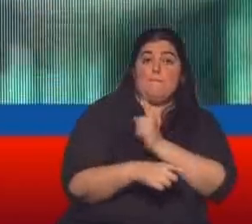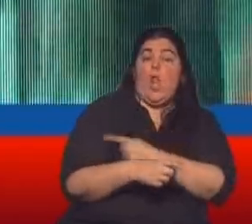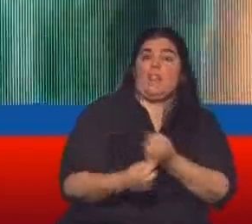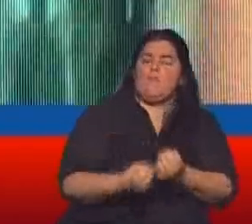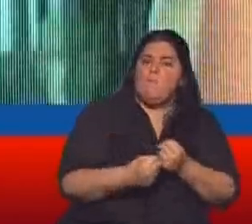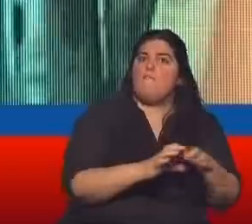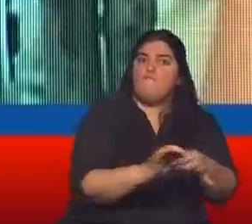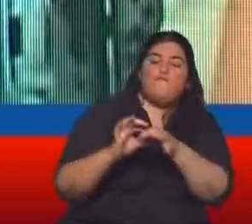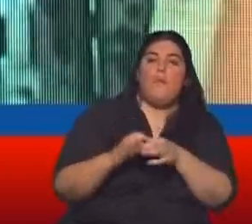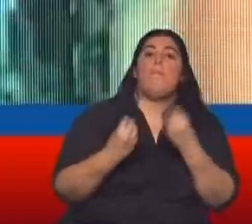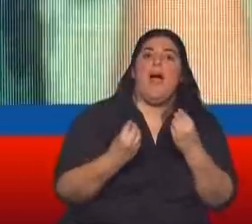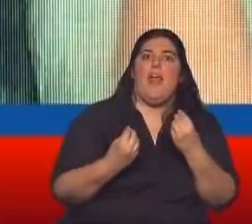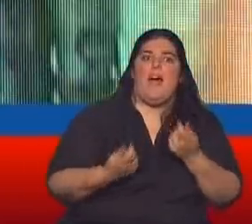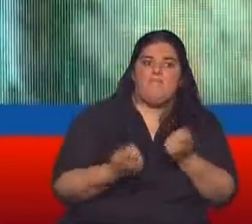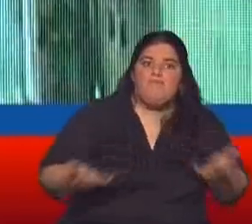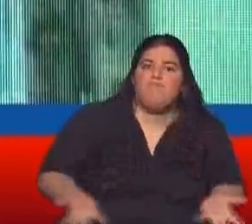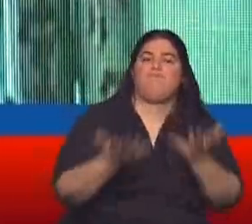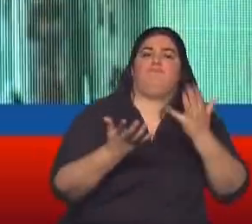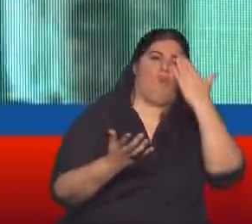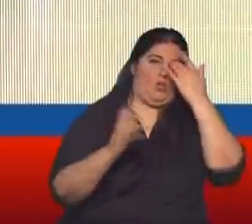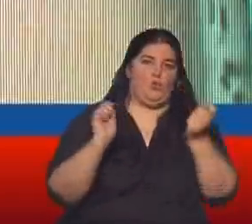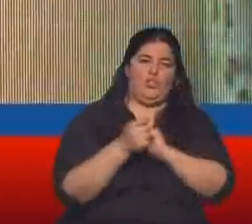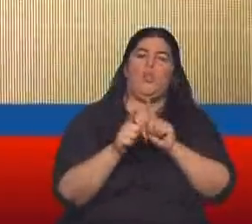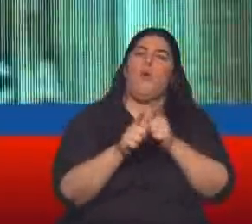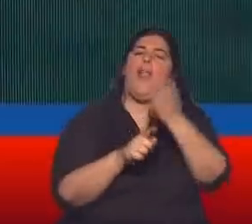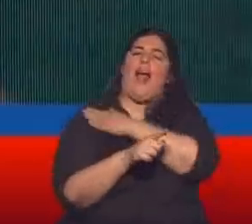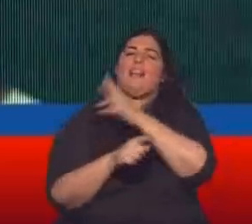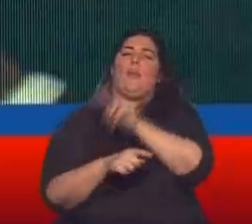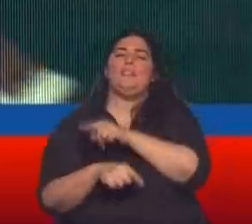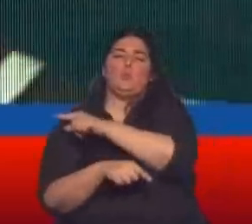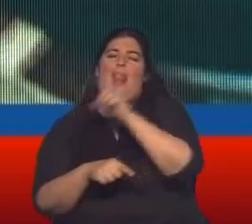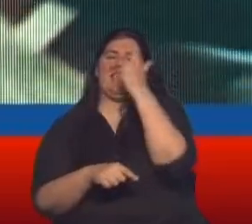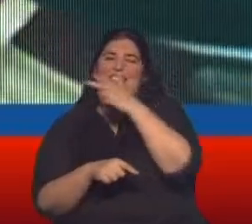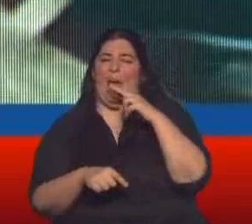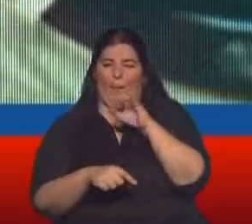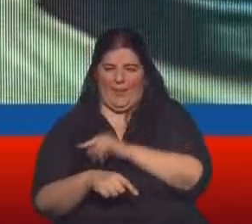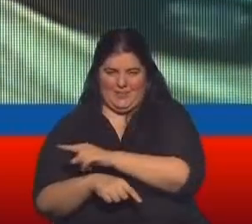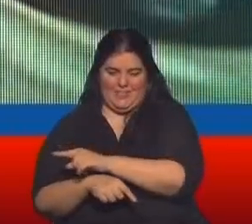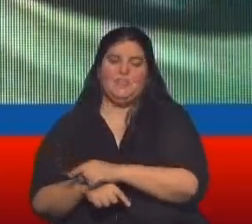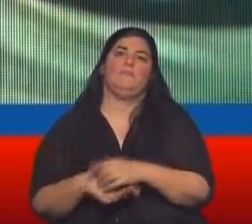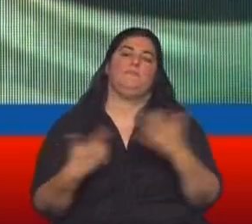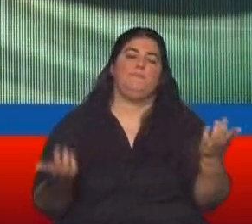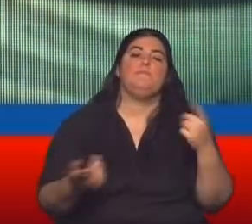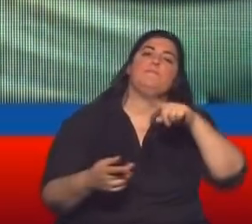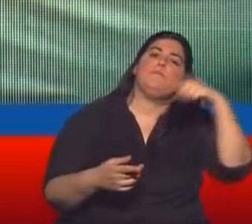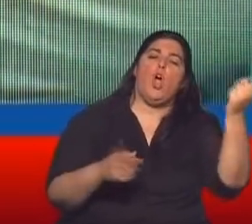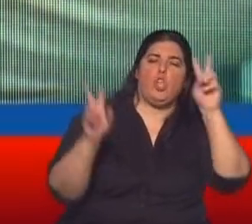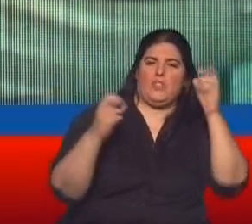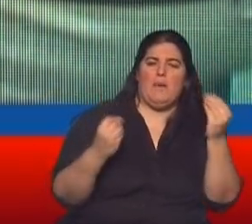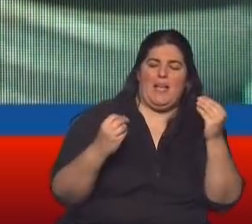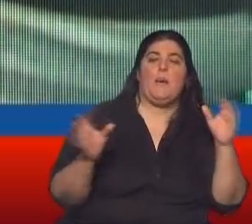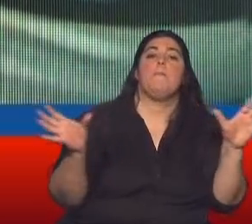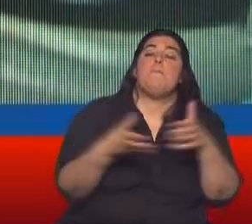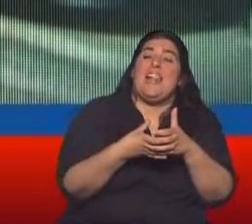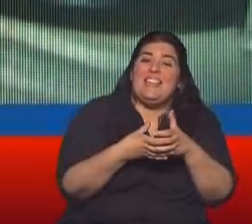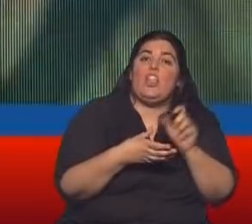política necesaria como para impulsar una reforma constitucional a los Chávez, no sé qué. Pero después para mí hay otro punto, que es que hay un partido, que es el partido de Keiko Fujimori,